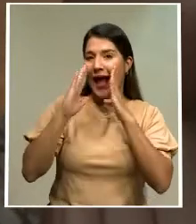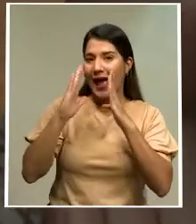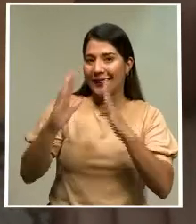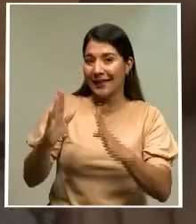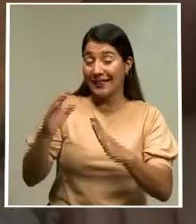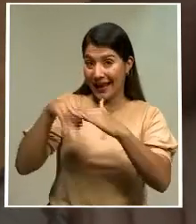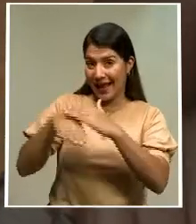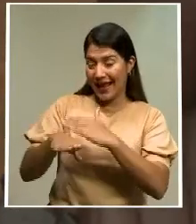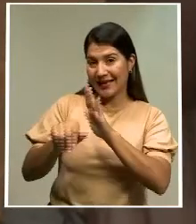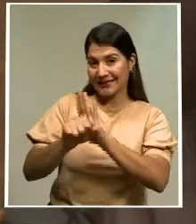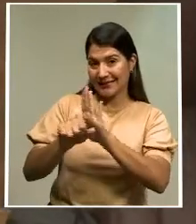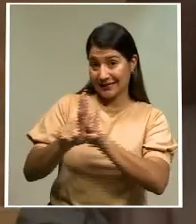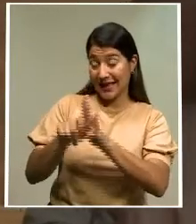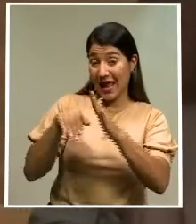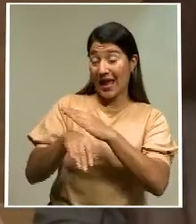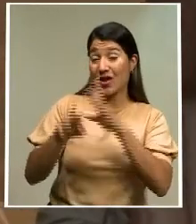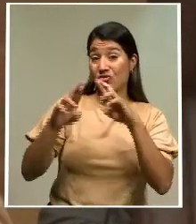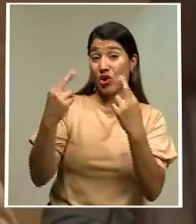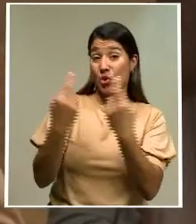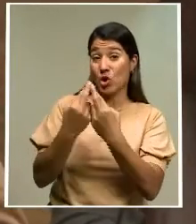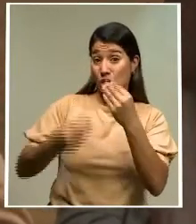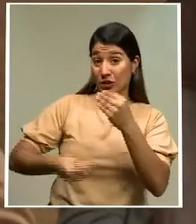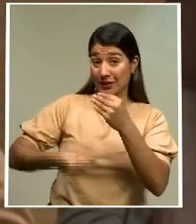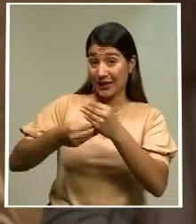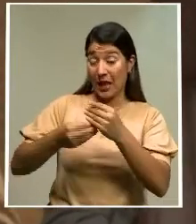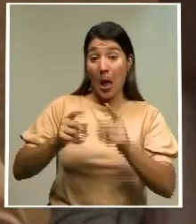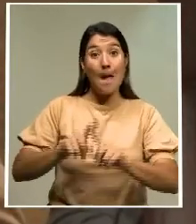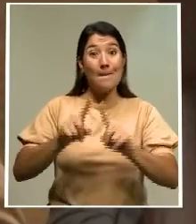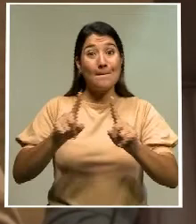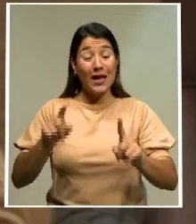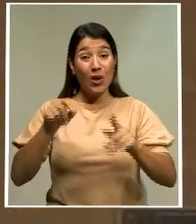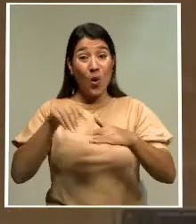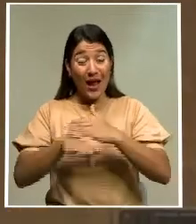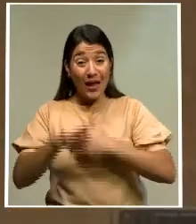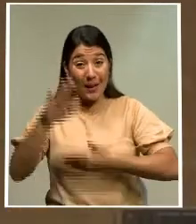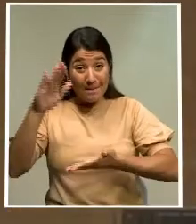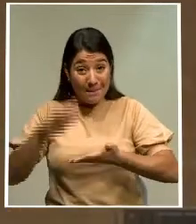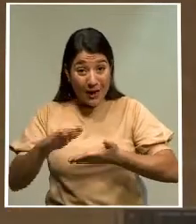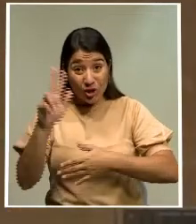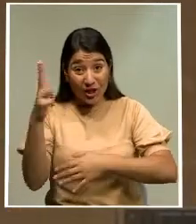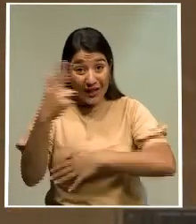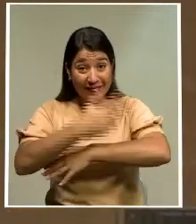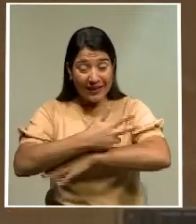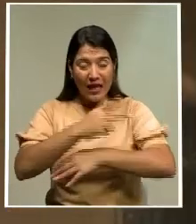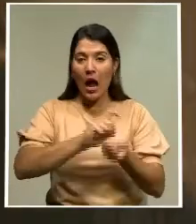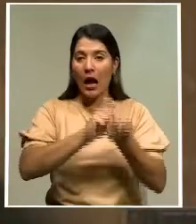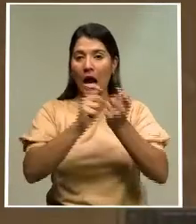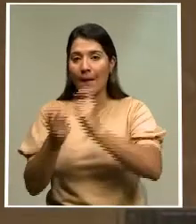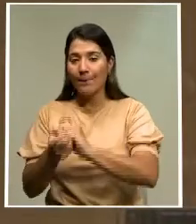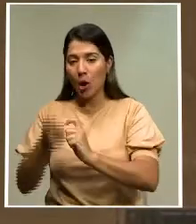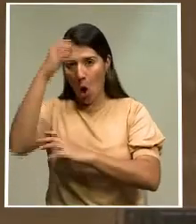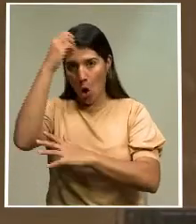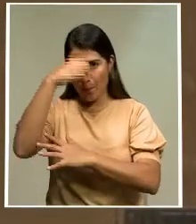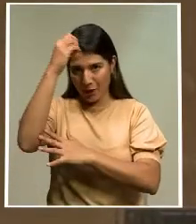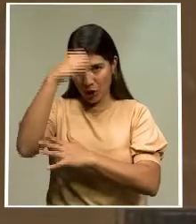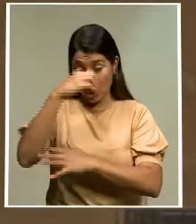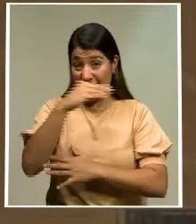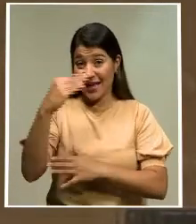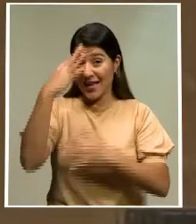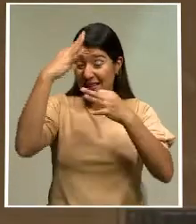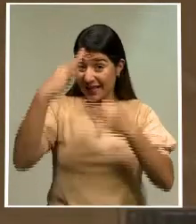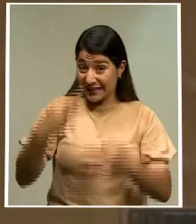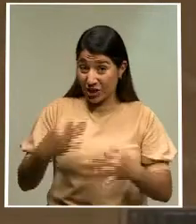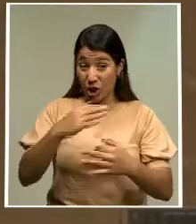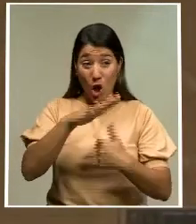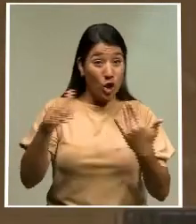sesiones extraordinarias. Sin embargo, en menos de 72 horas el Poder Ejecutivo cambió de parecer y decidió retirar todos estos